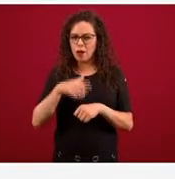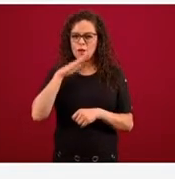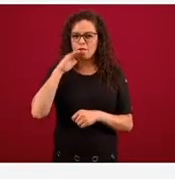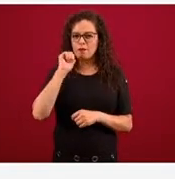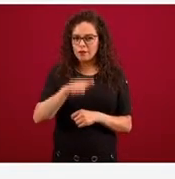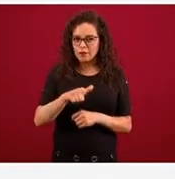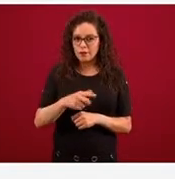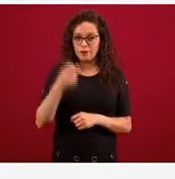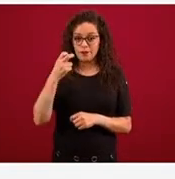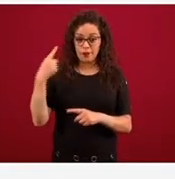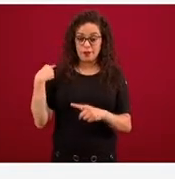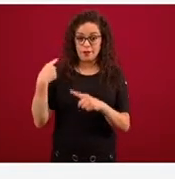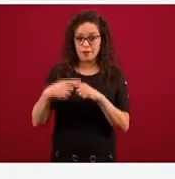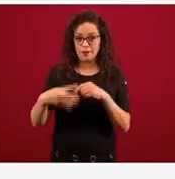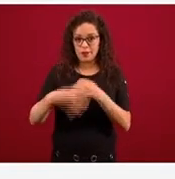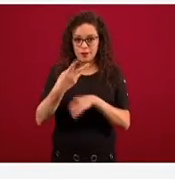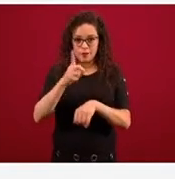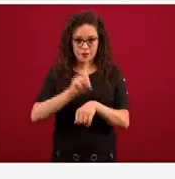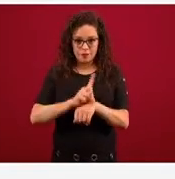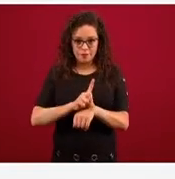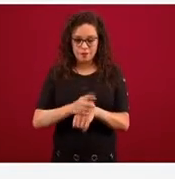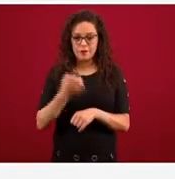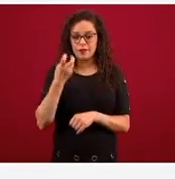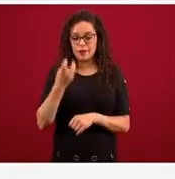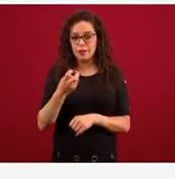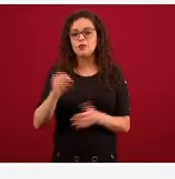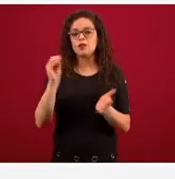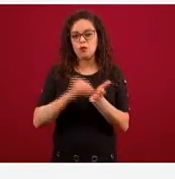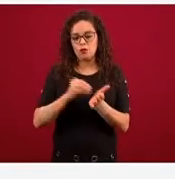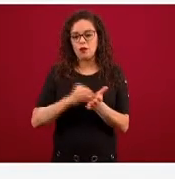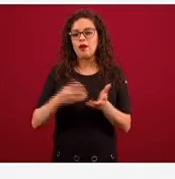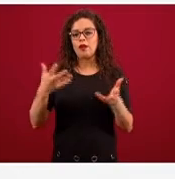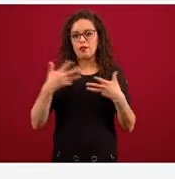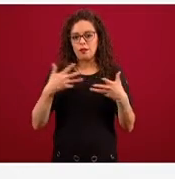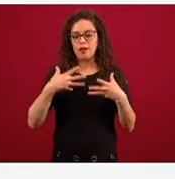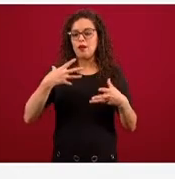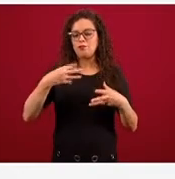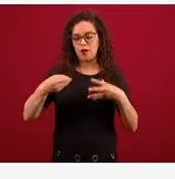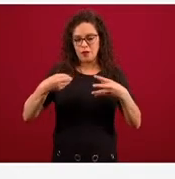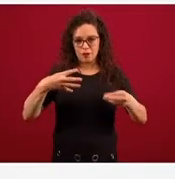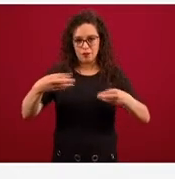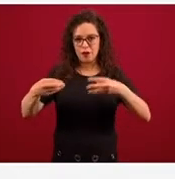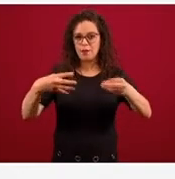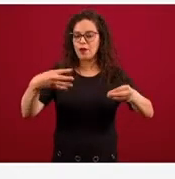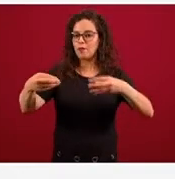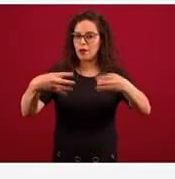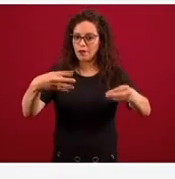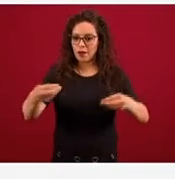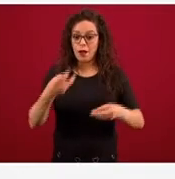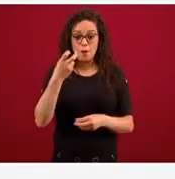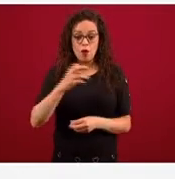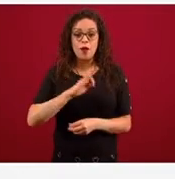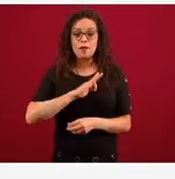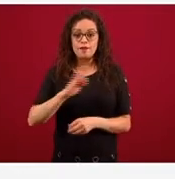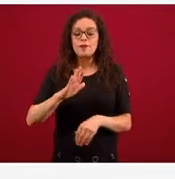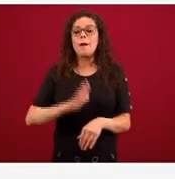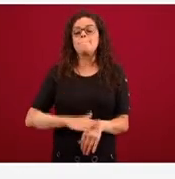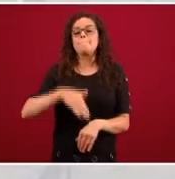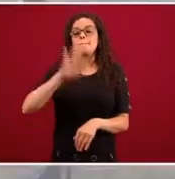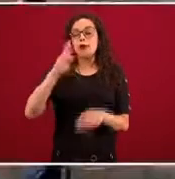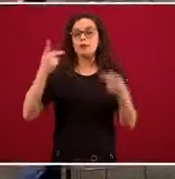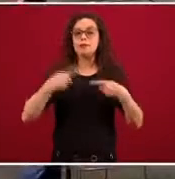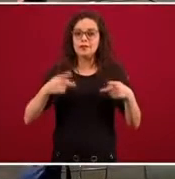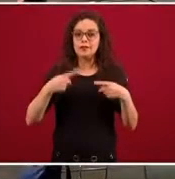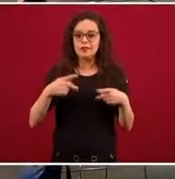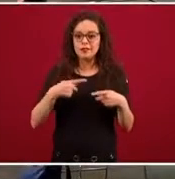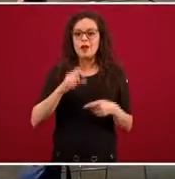last más 14 recientes y los days. que mantienen And we can viva see the la total transmisión, ya que de cases estos casos worldwide, es que se podrán which are contagiar over 2 a otras million.